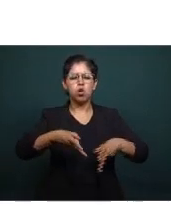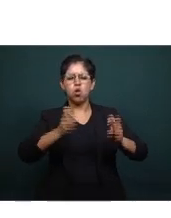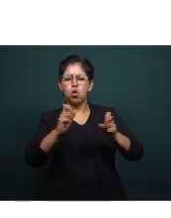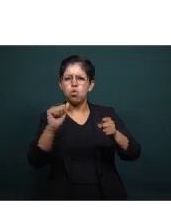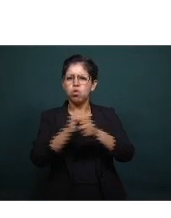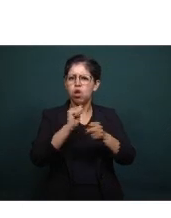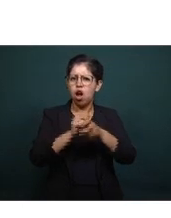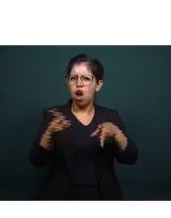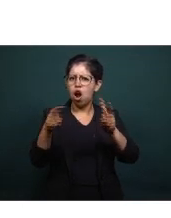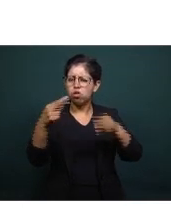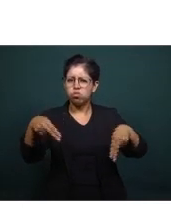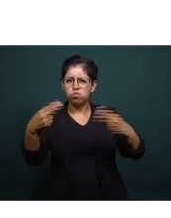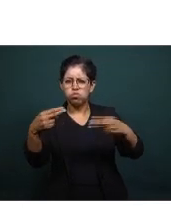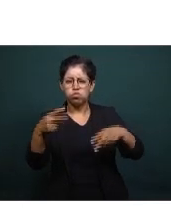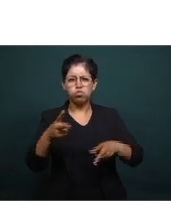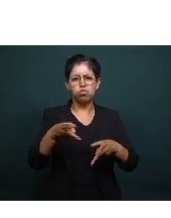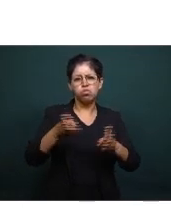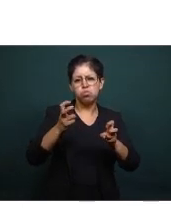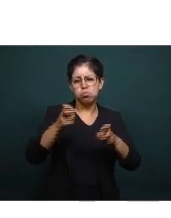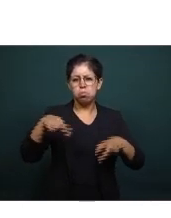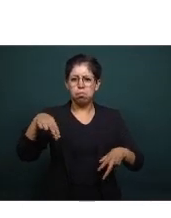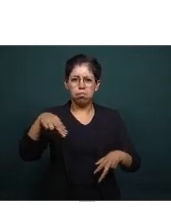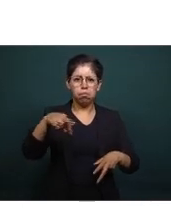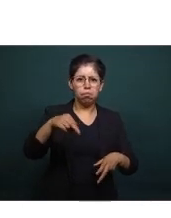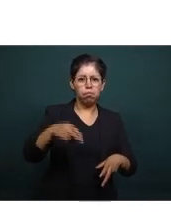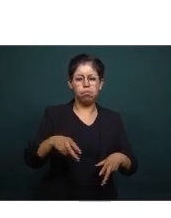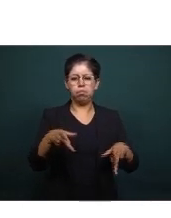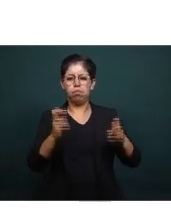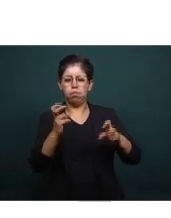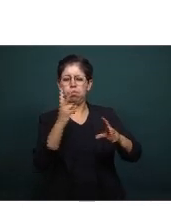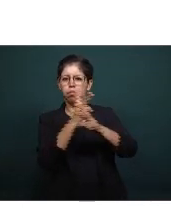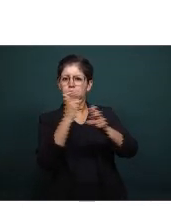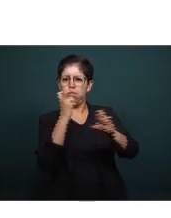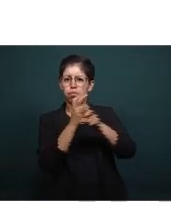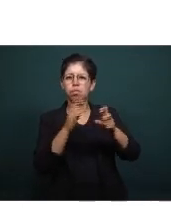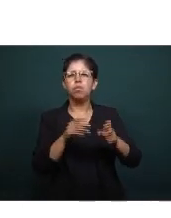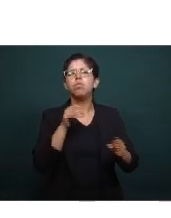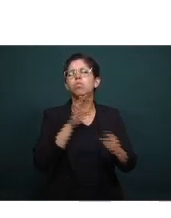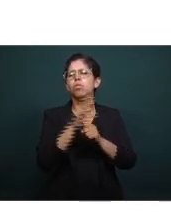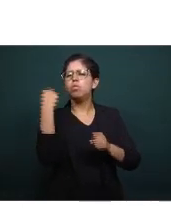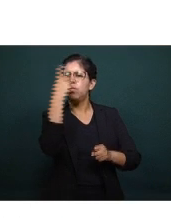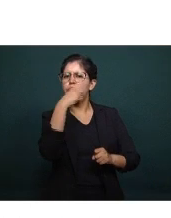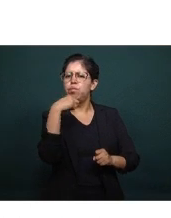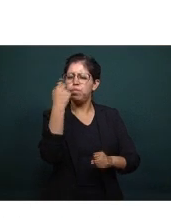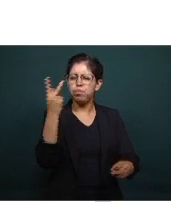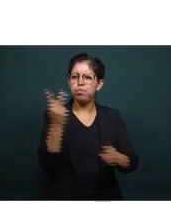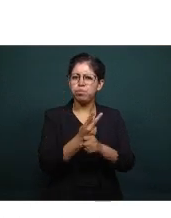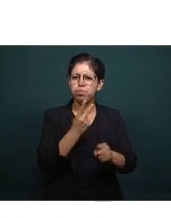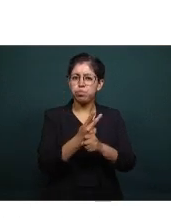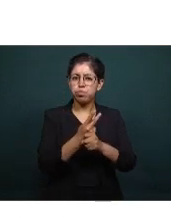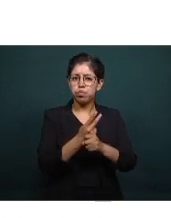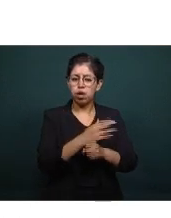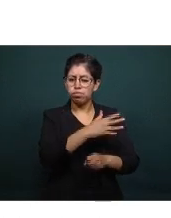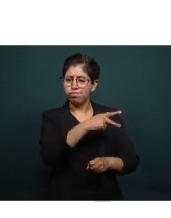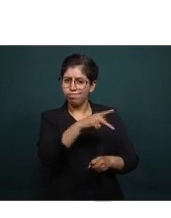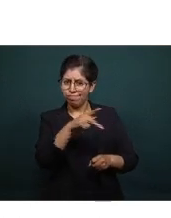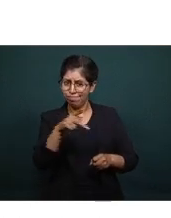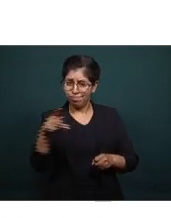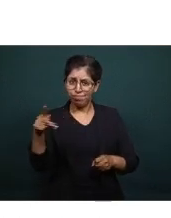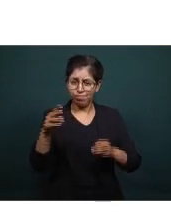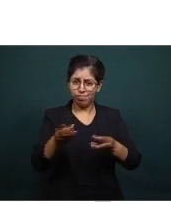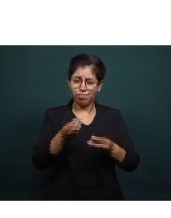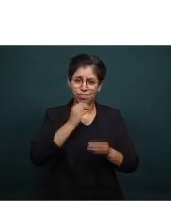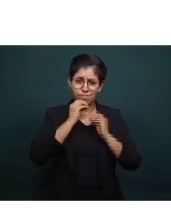al negocio, robo al transeúnte, robo al transporte público y los horarios a los que estos suceden. Todo esto nos sirve